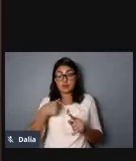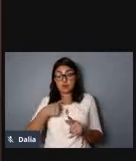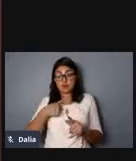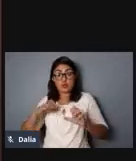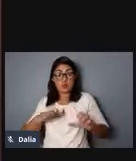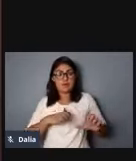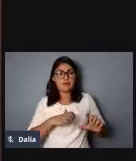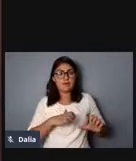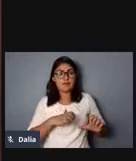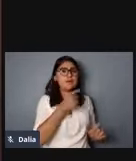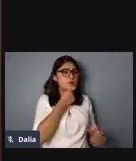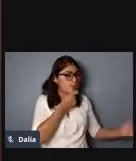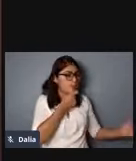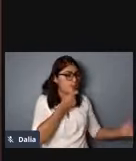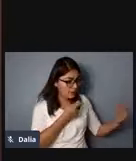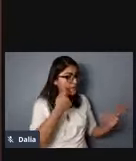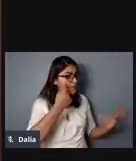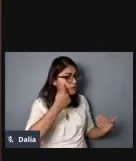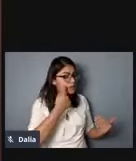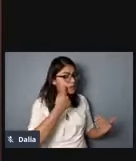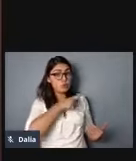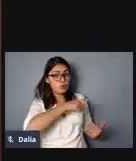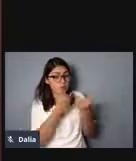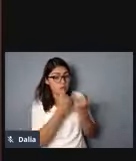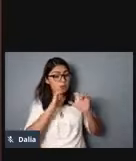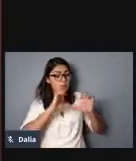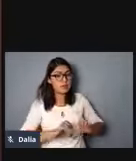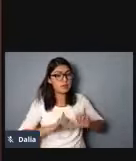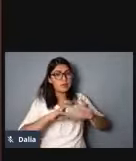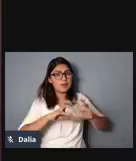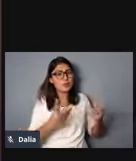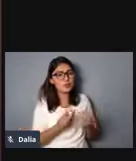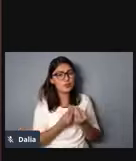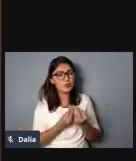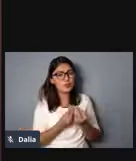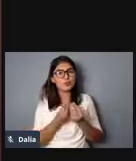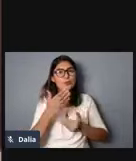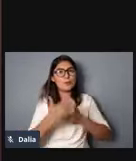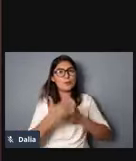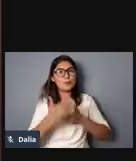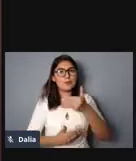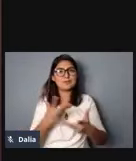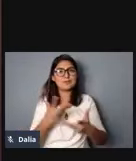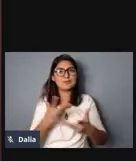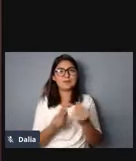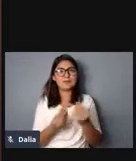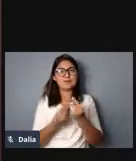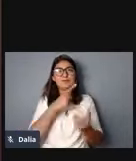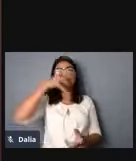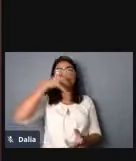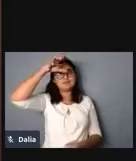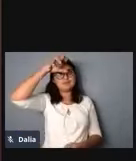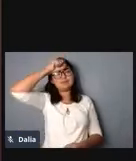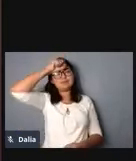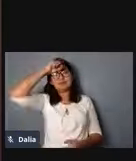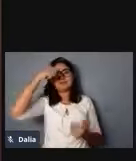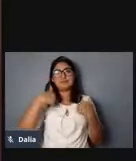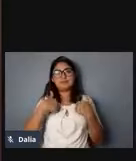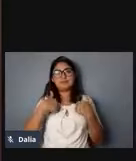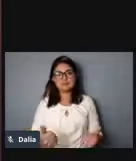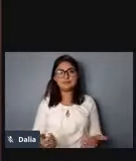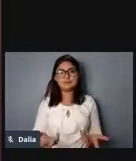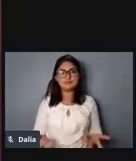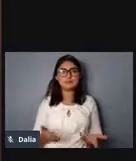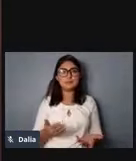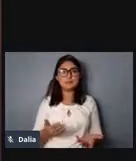y ellos se involucren en el procedimiento de sanitización de todo, ¿no? De las patitas